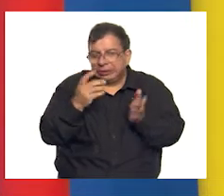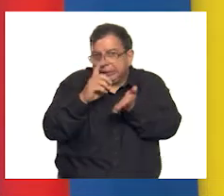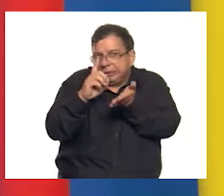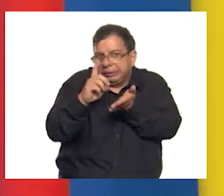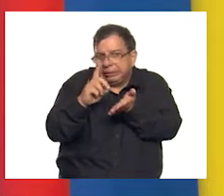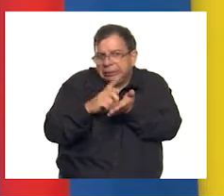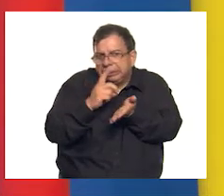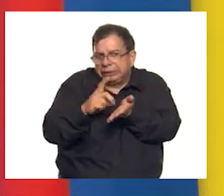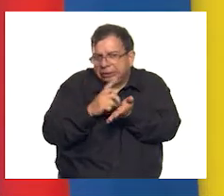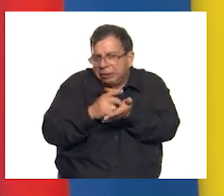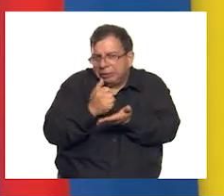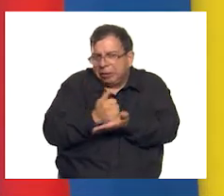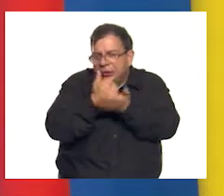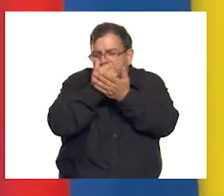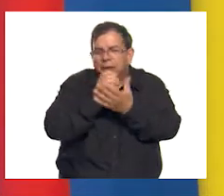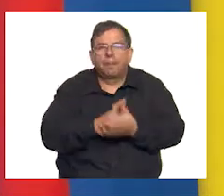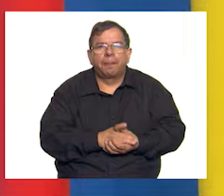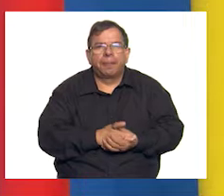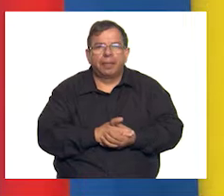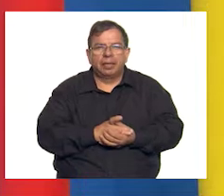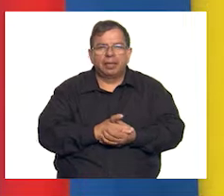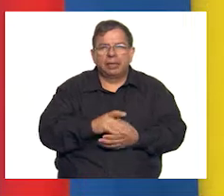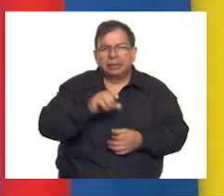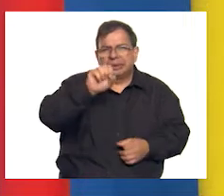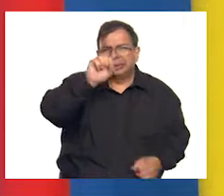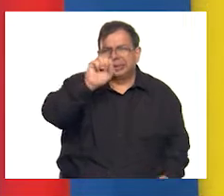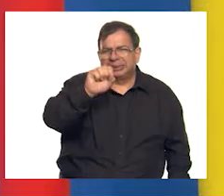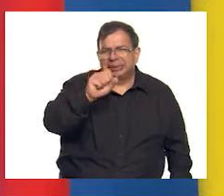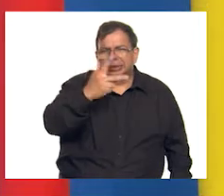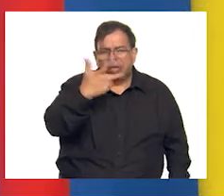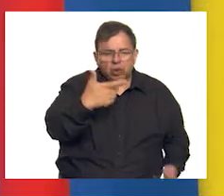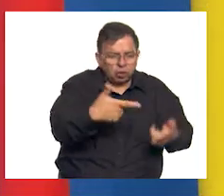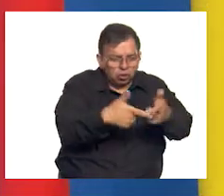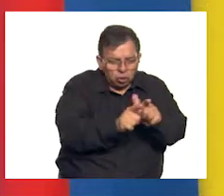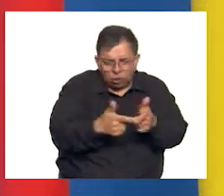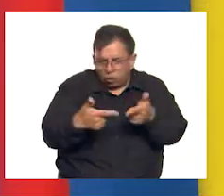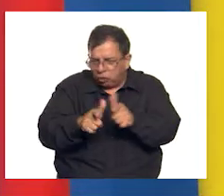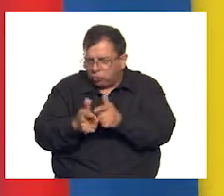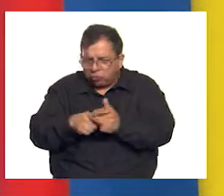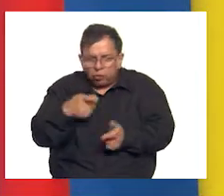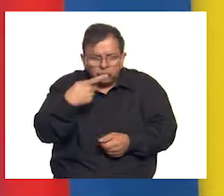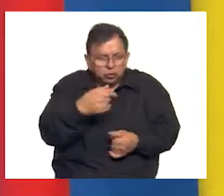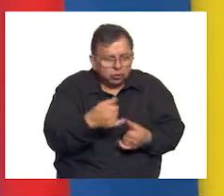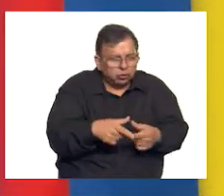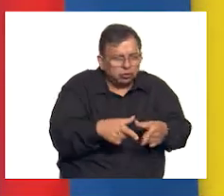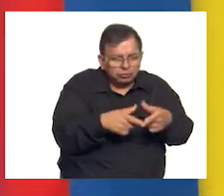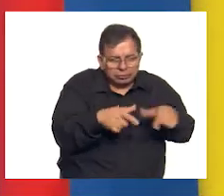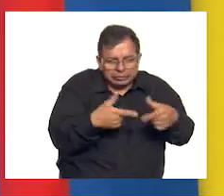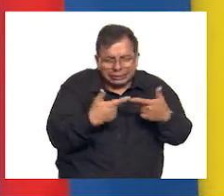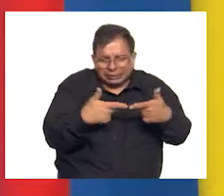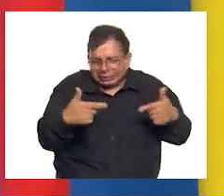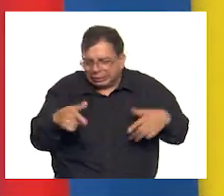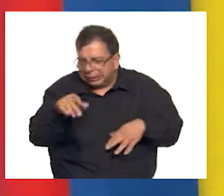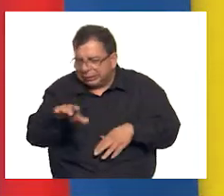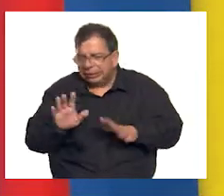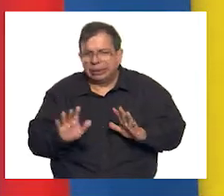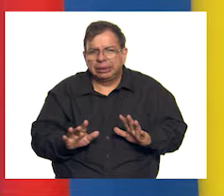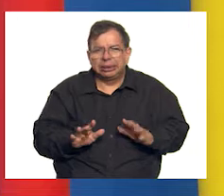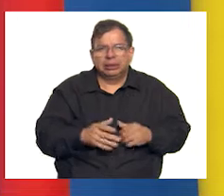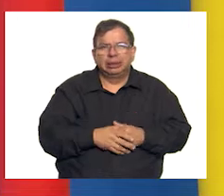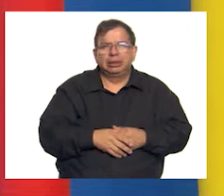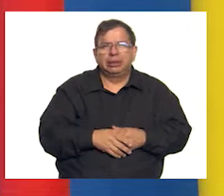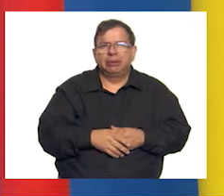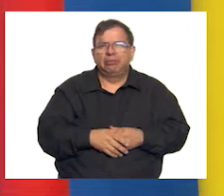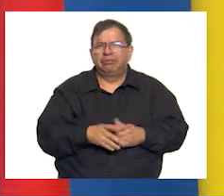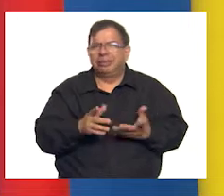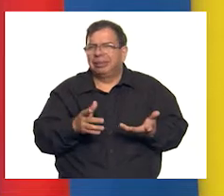pueda aclarármelas. Se habla de 68 agrupaciones lingüísticas y ya se han hecho en clases pasadas. Y